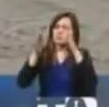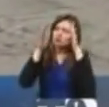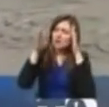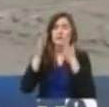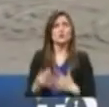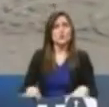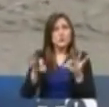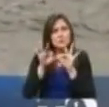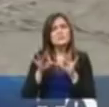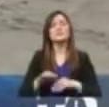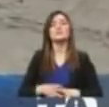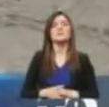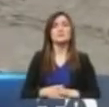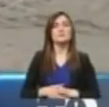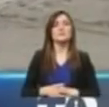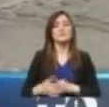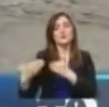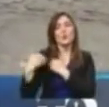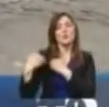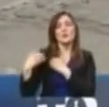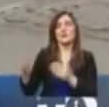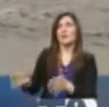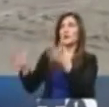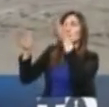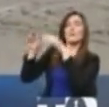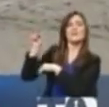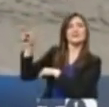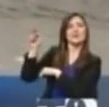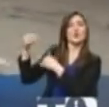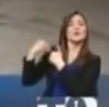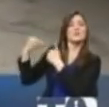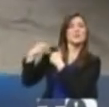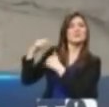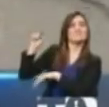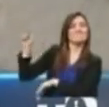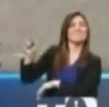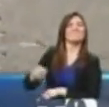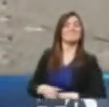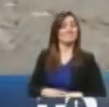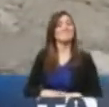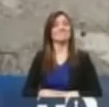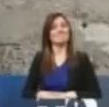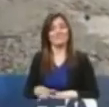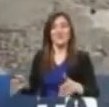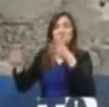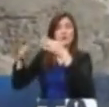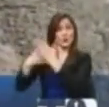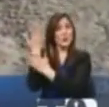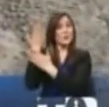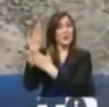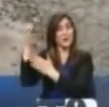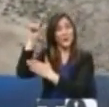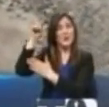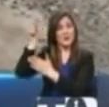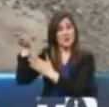es importante recalcar, que está a cargo de la plataforma financiera y son ellos quienes a cargo de sus trabajos han hecho que estas